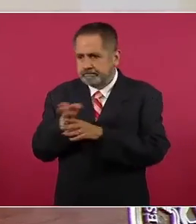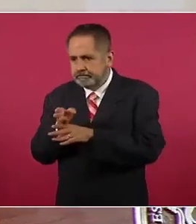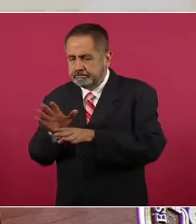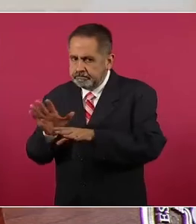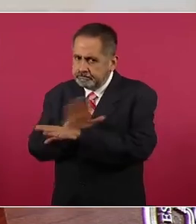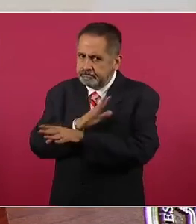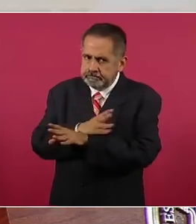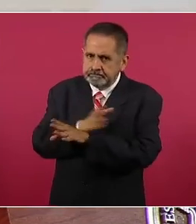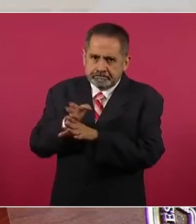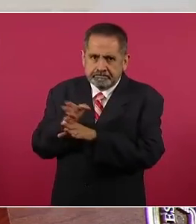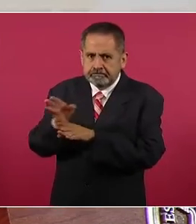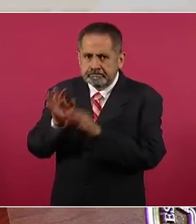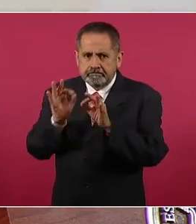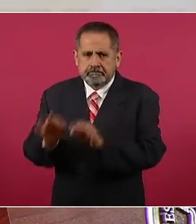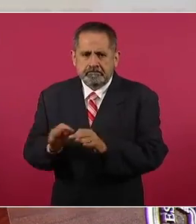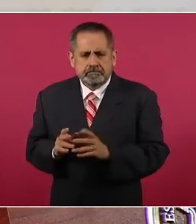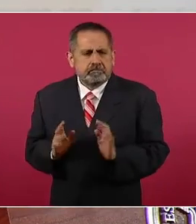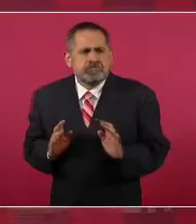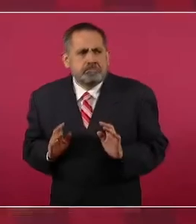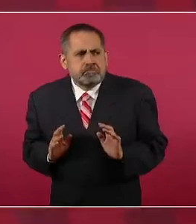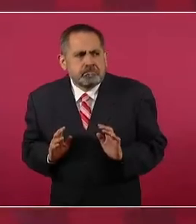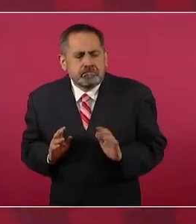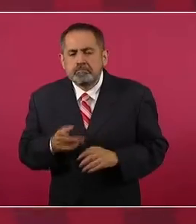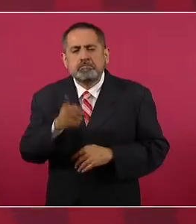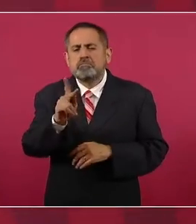rectificar. Pero no,